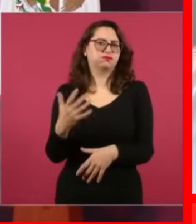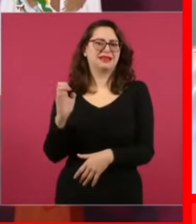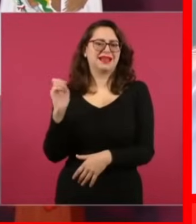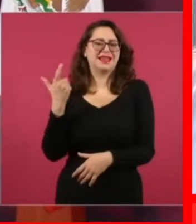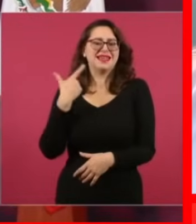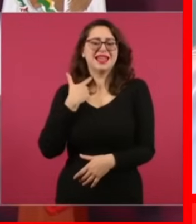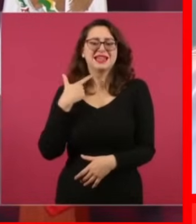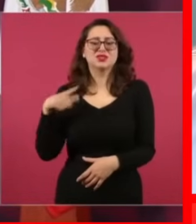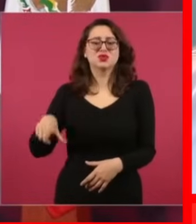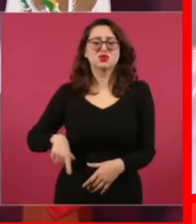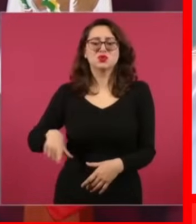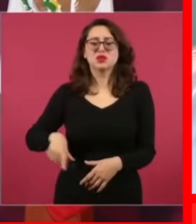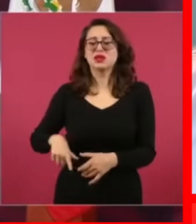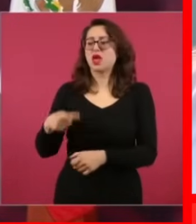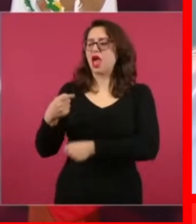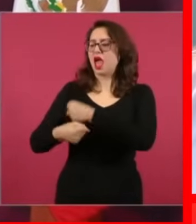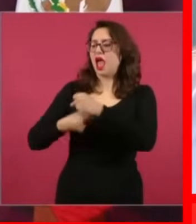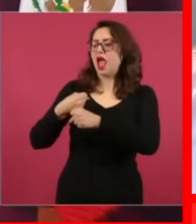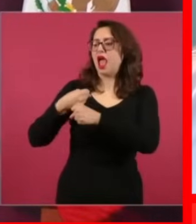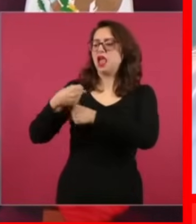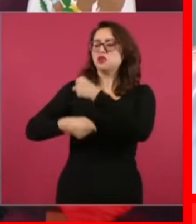era la imposición,